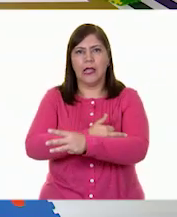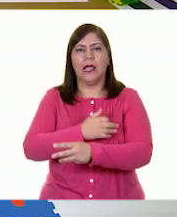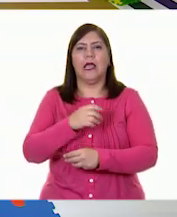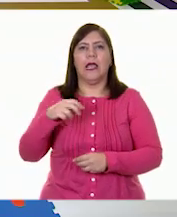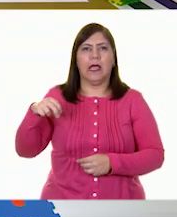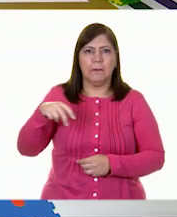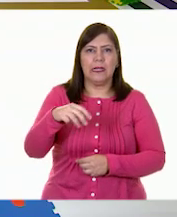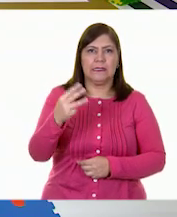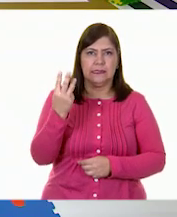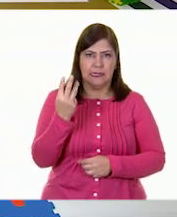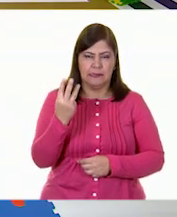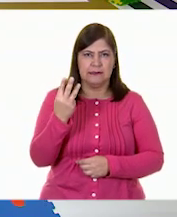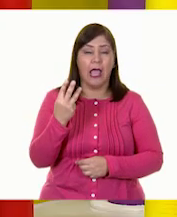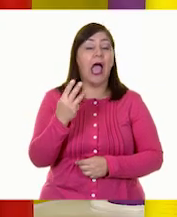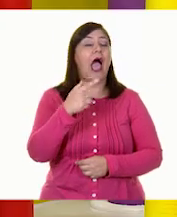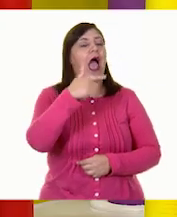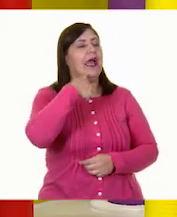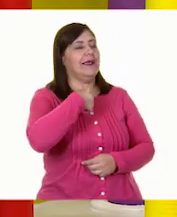Ah, yo sé.